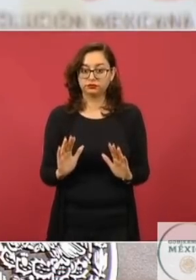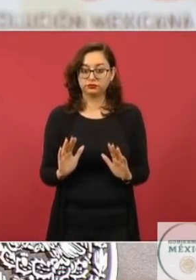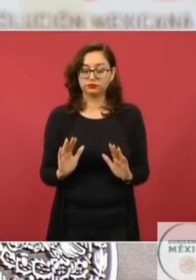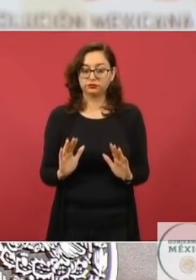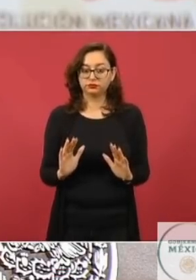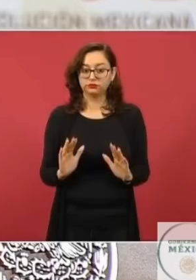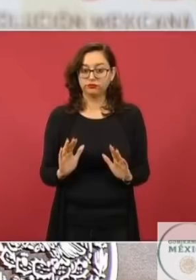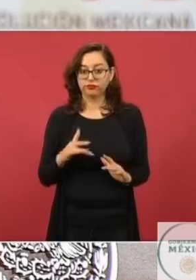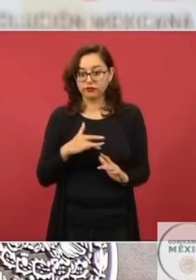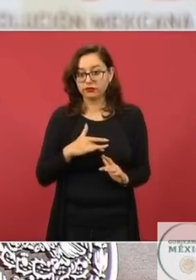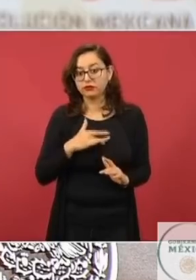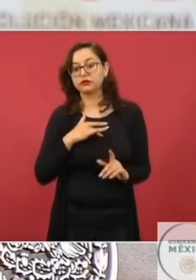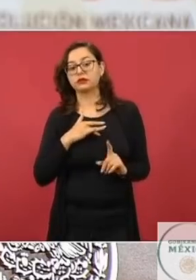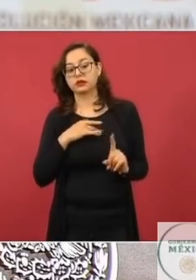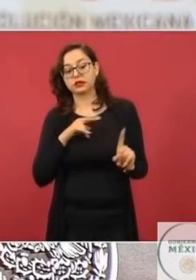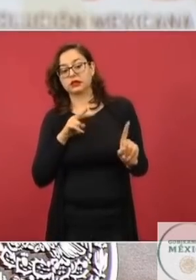sin